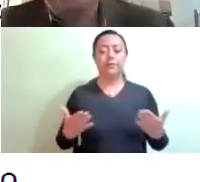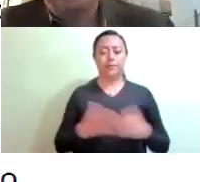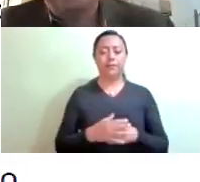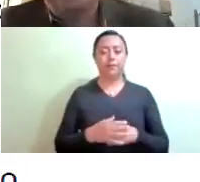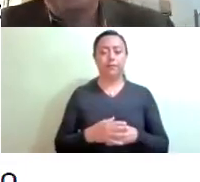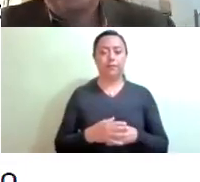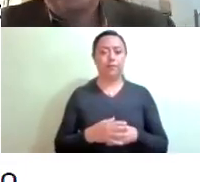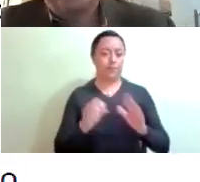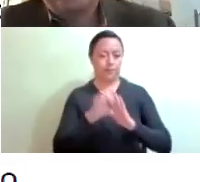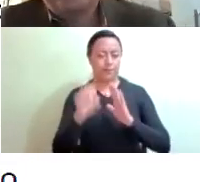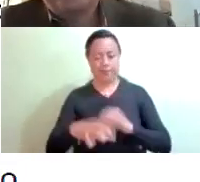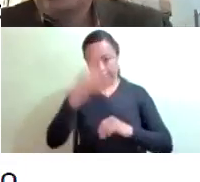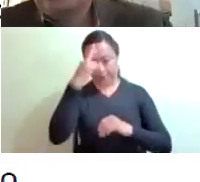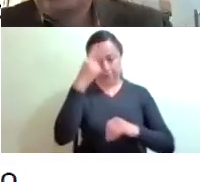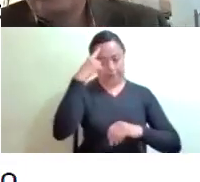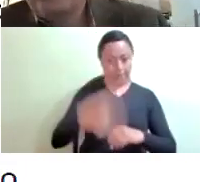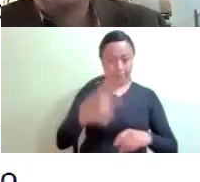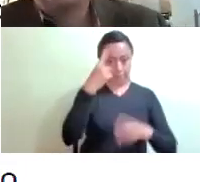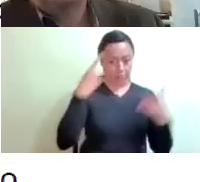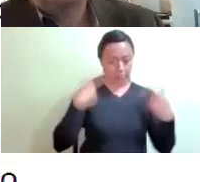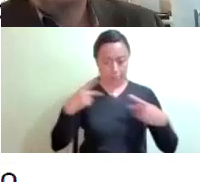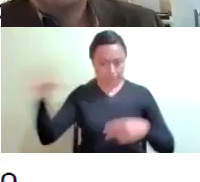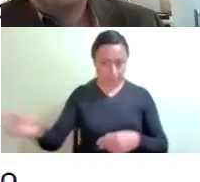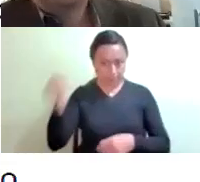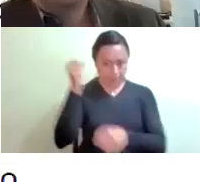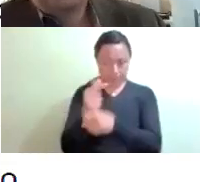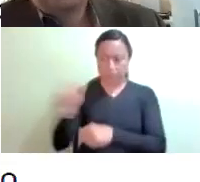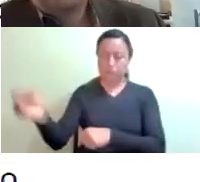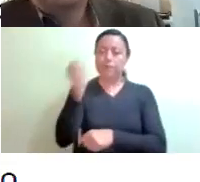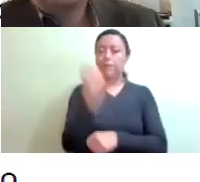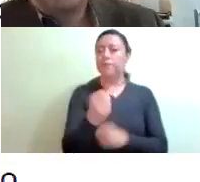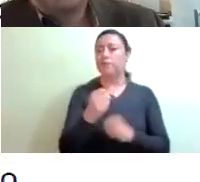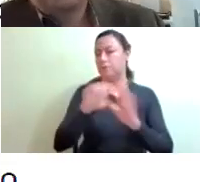cómo sabías, porque hace algo similar.